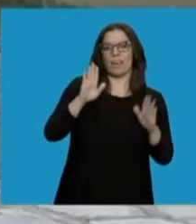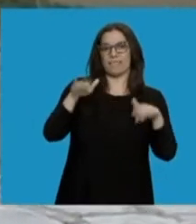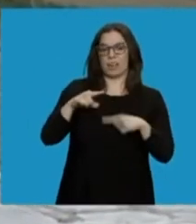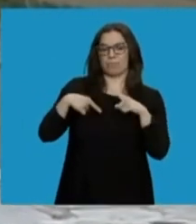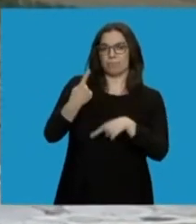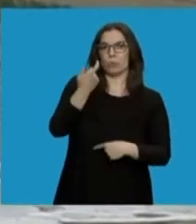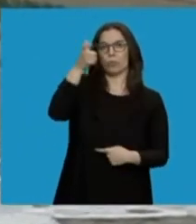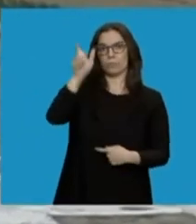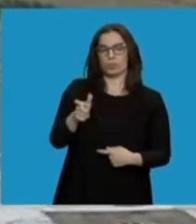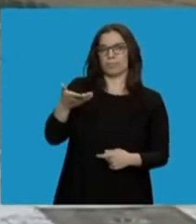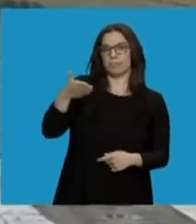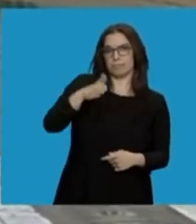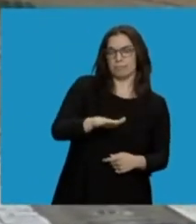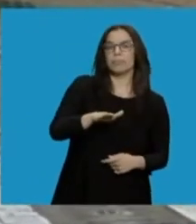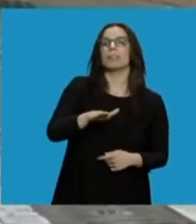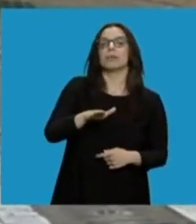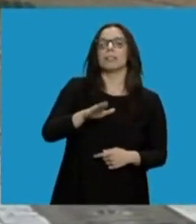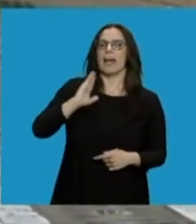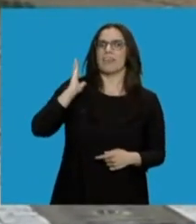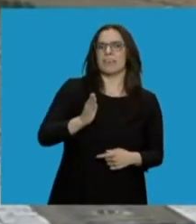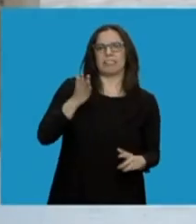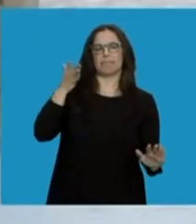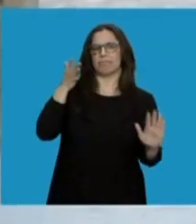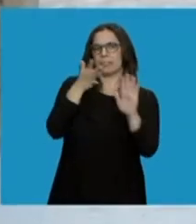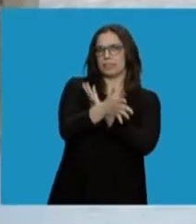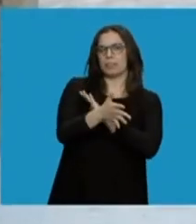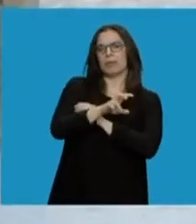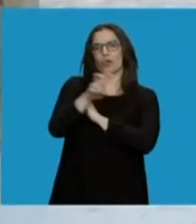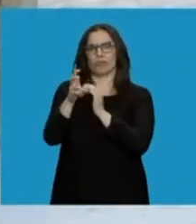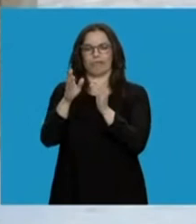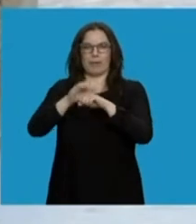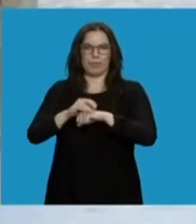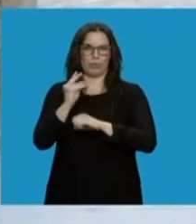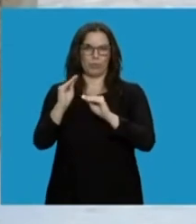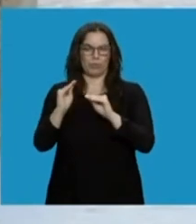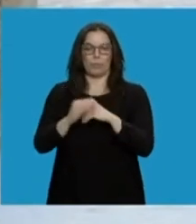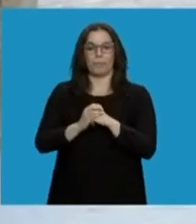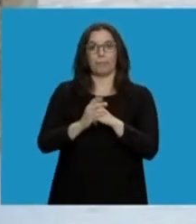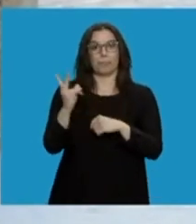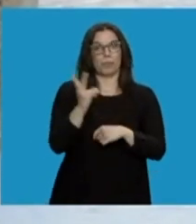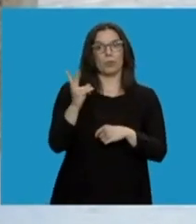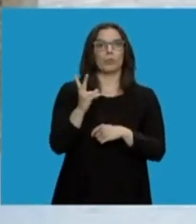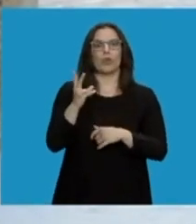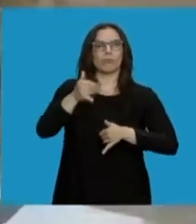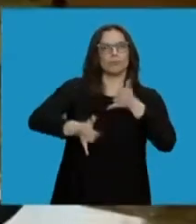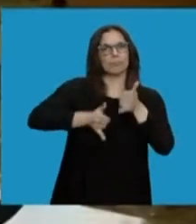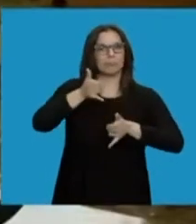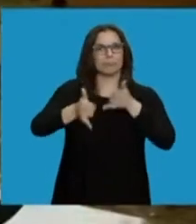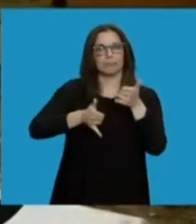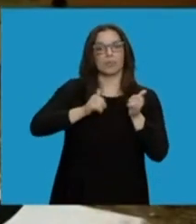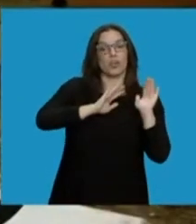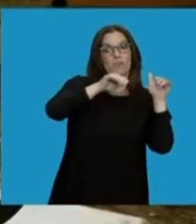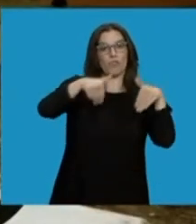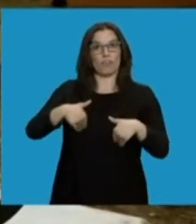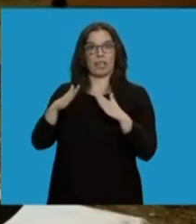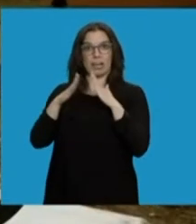vida de Jesús Negro de Paz y dejó secuelas para toda la vida a Aitor Martínez. Dos amigos, dos ciclistas que regresaban a su casa